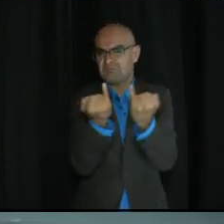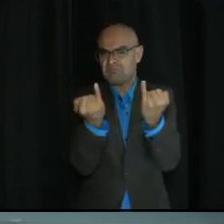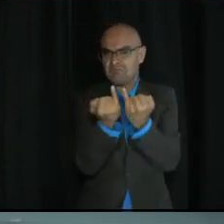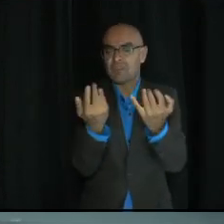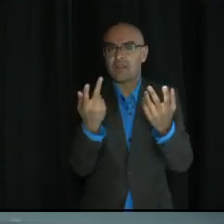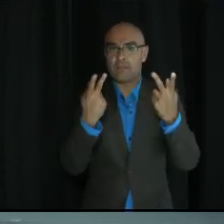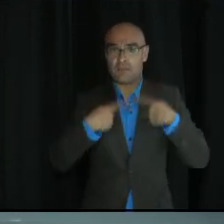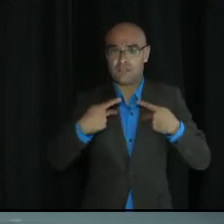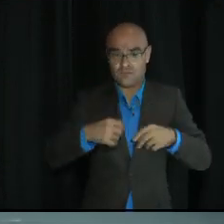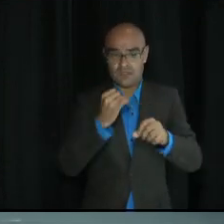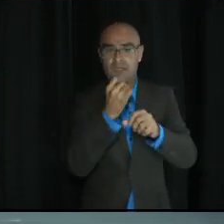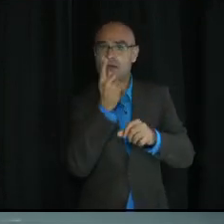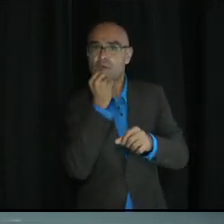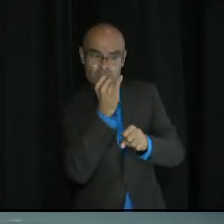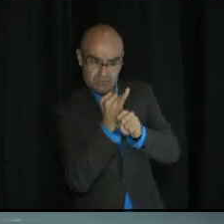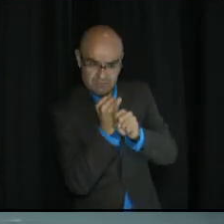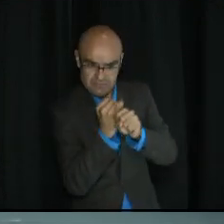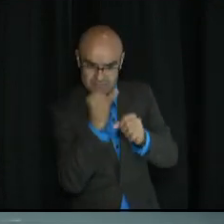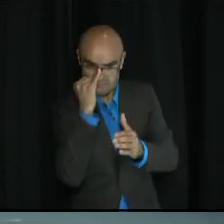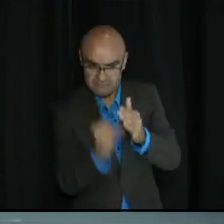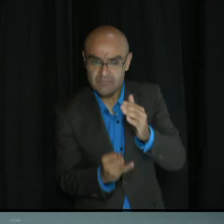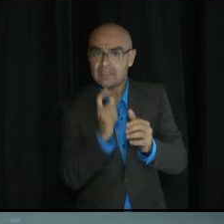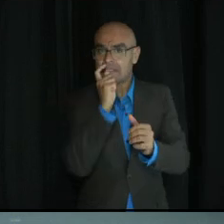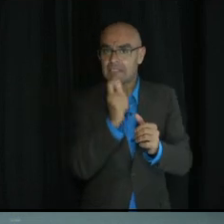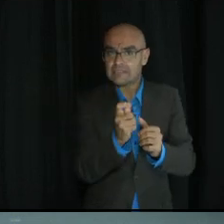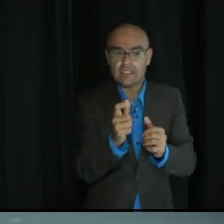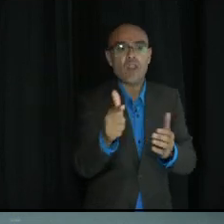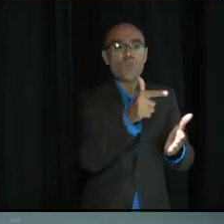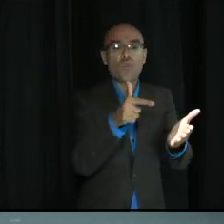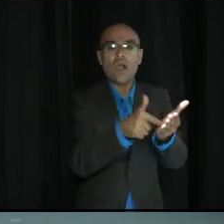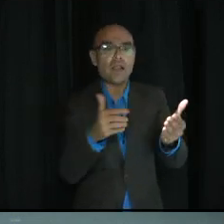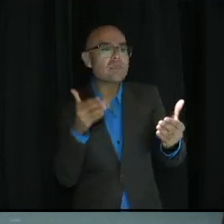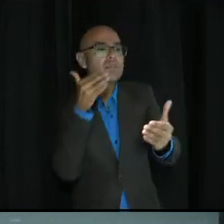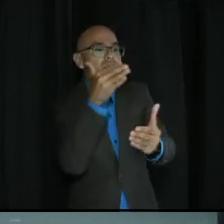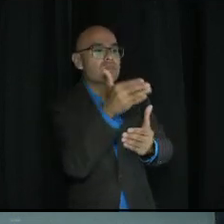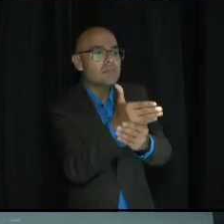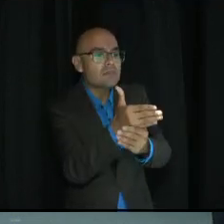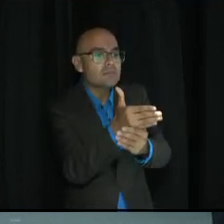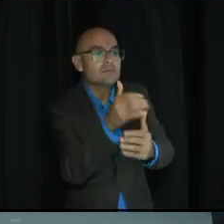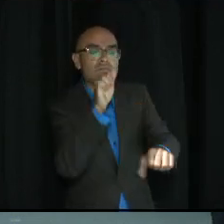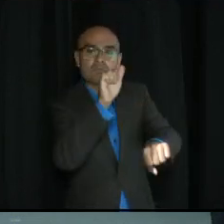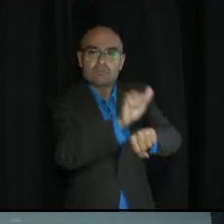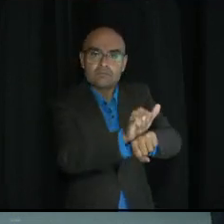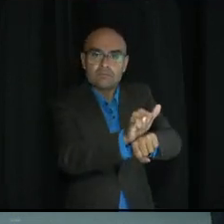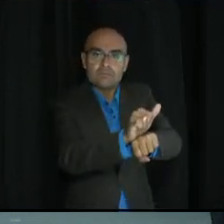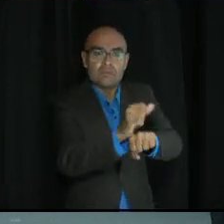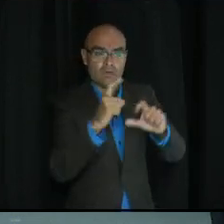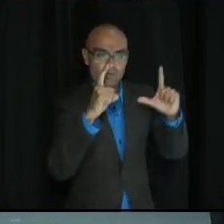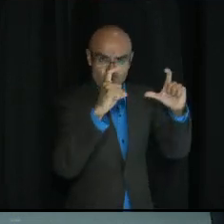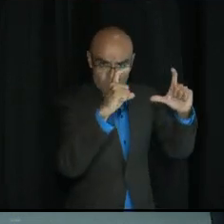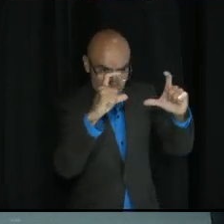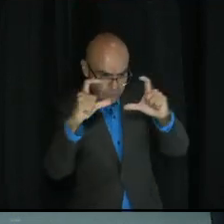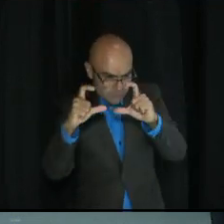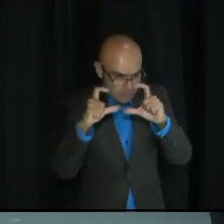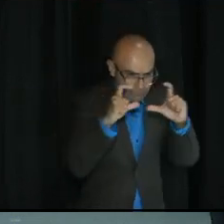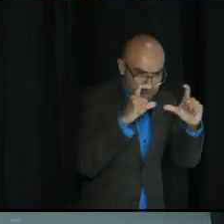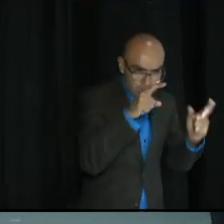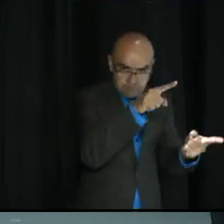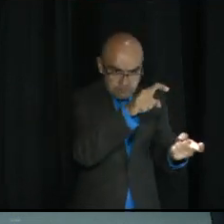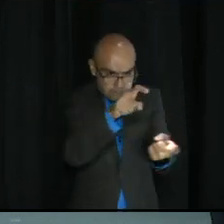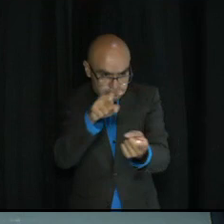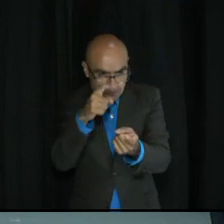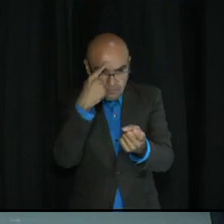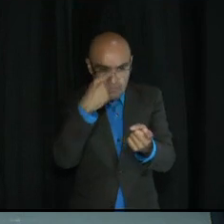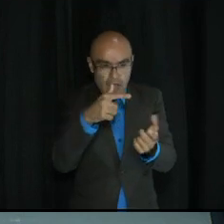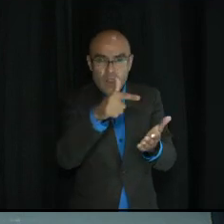es, como ya lo comentaba, constituirse en el lugar del hecho, realizar una fijación fotográfica del lugar para poder